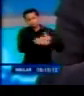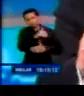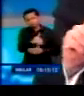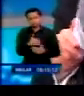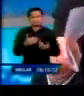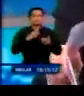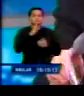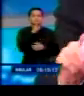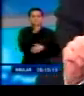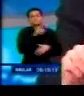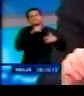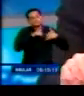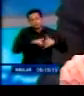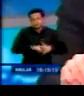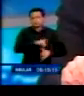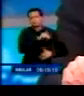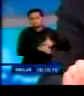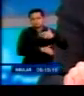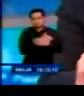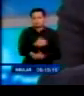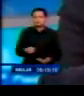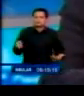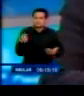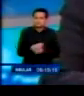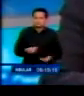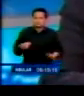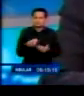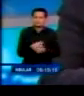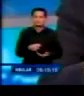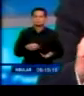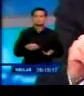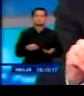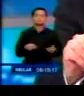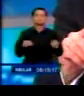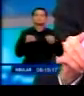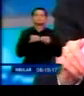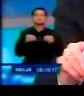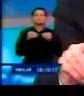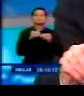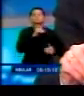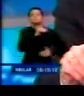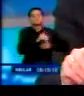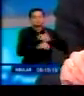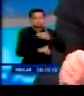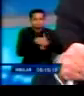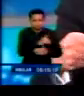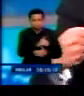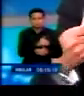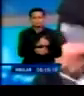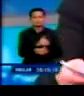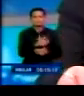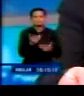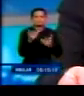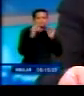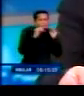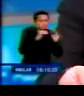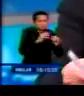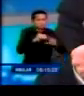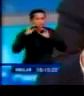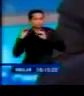y sistemática, y pongo énfasis en esto de recurrente y sistemática,